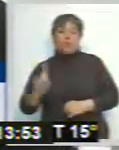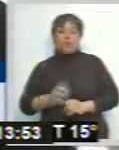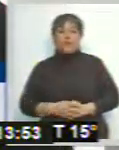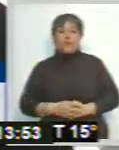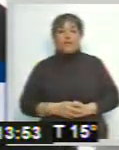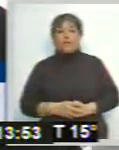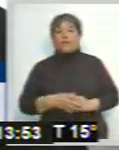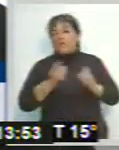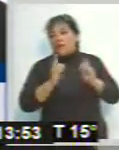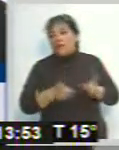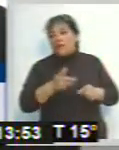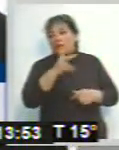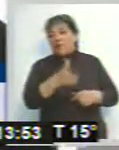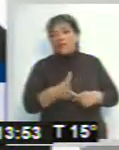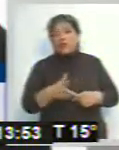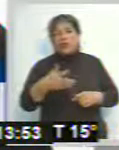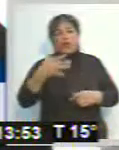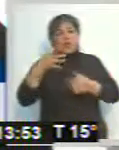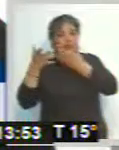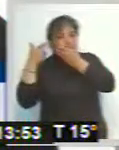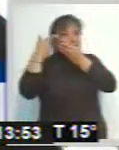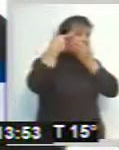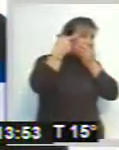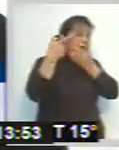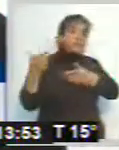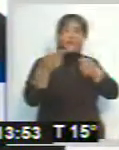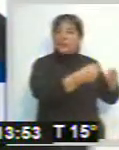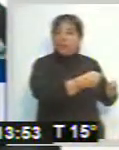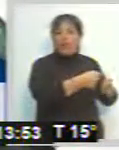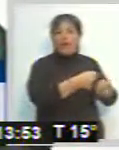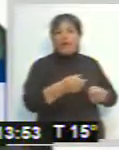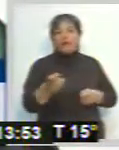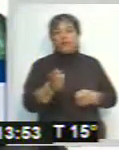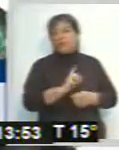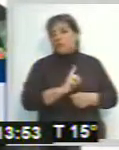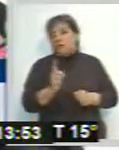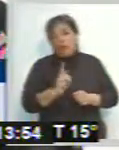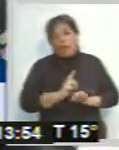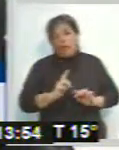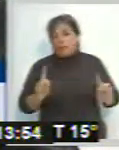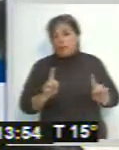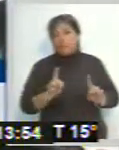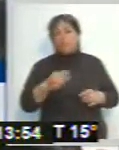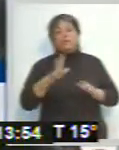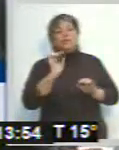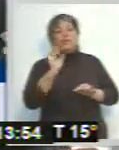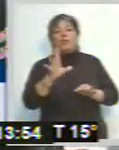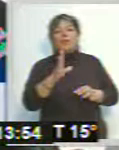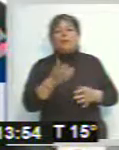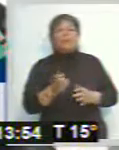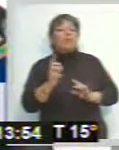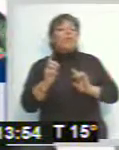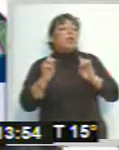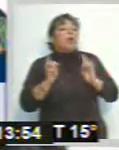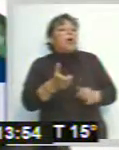bueno, la versión primero de que era secuestro express, ¿no? No fue denunciado el hecho como tal, ¿no? La verdad, el hecho está caratulado como supuesto